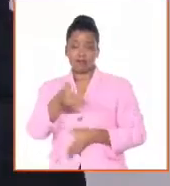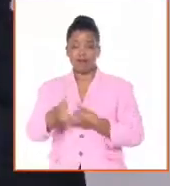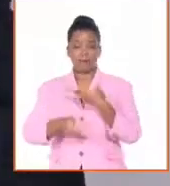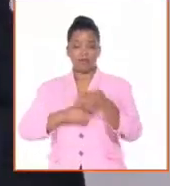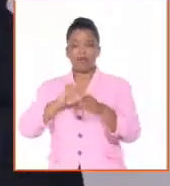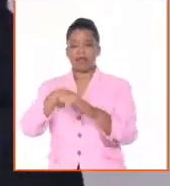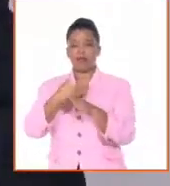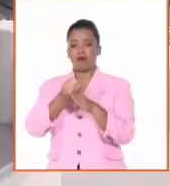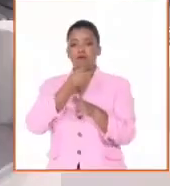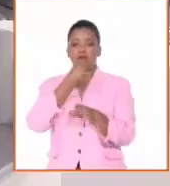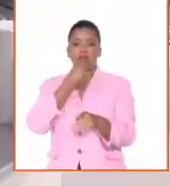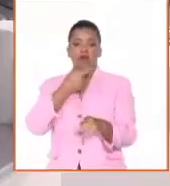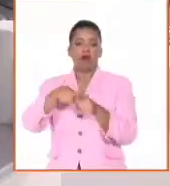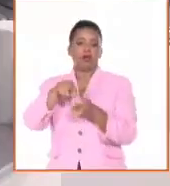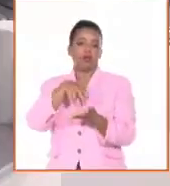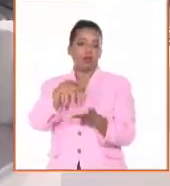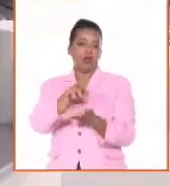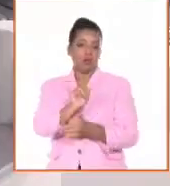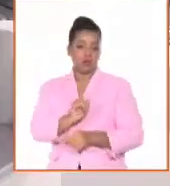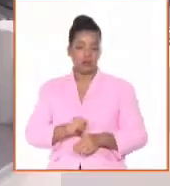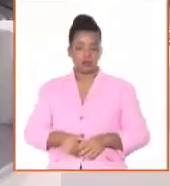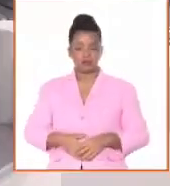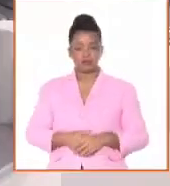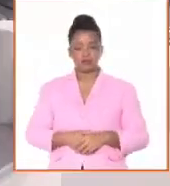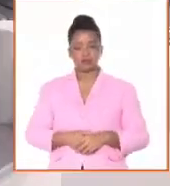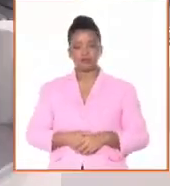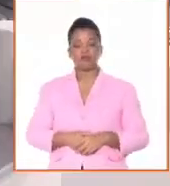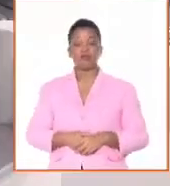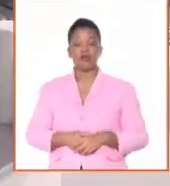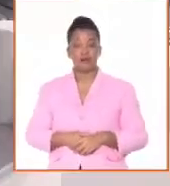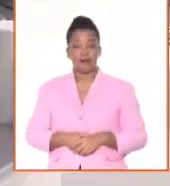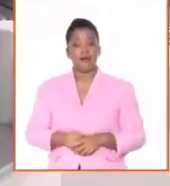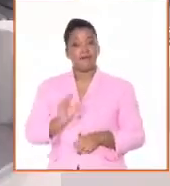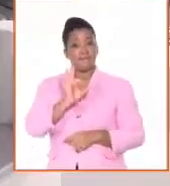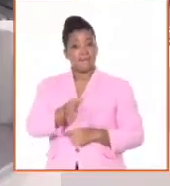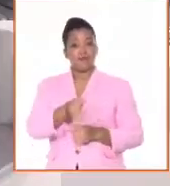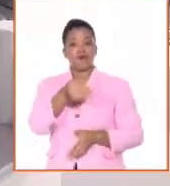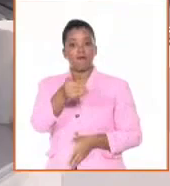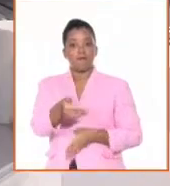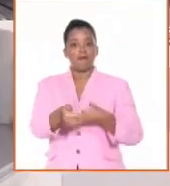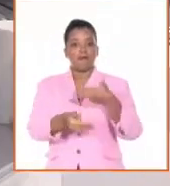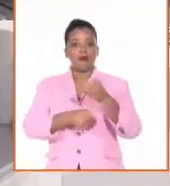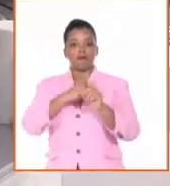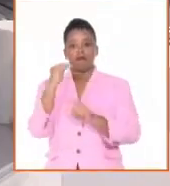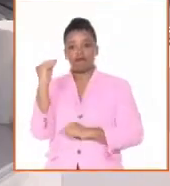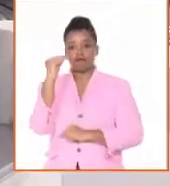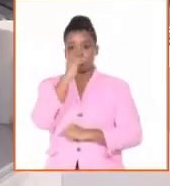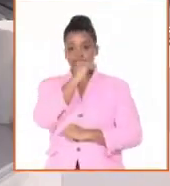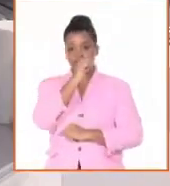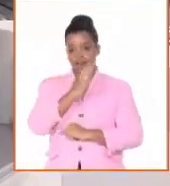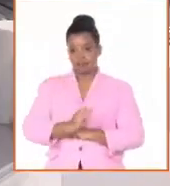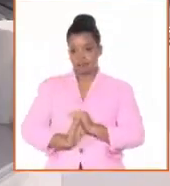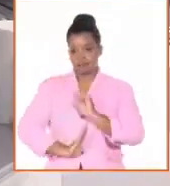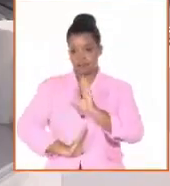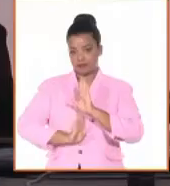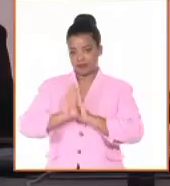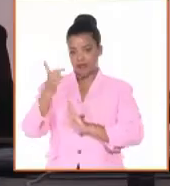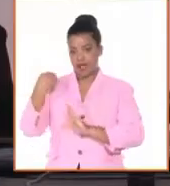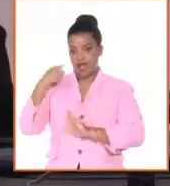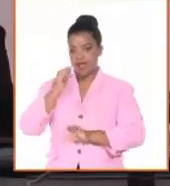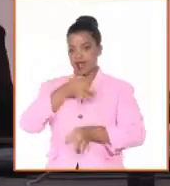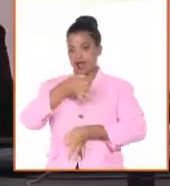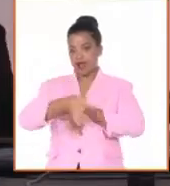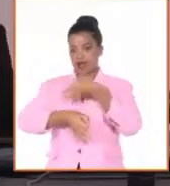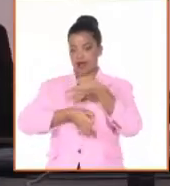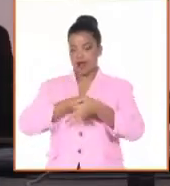utilizar en otro en otros trámites Eso es parte de ese proceso de transformación digital de la que ayer estábamos hablando un proceso que